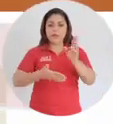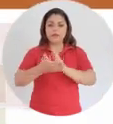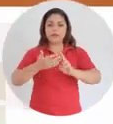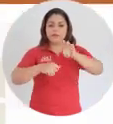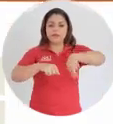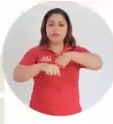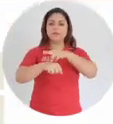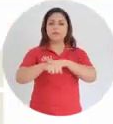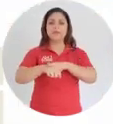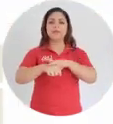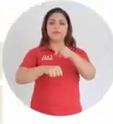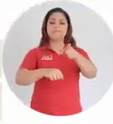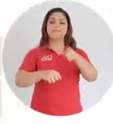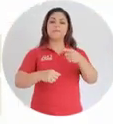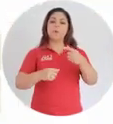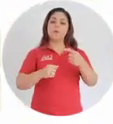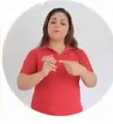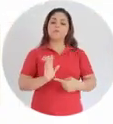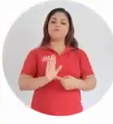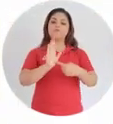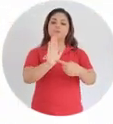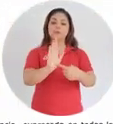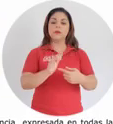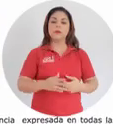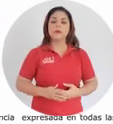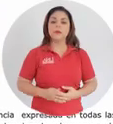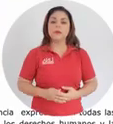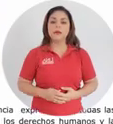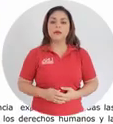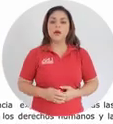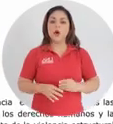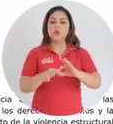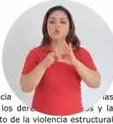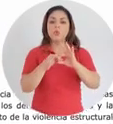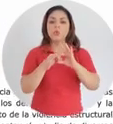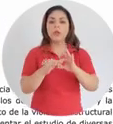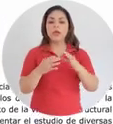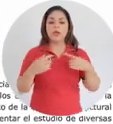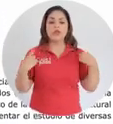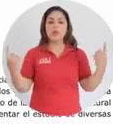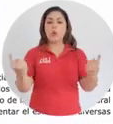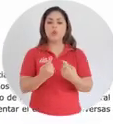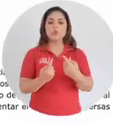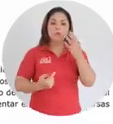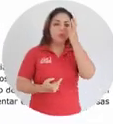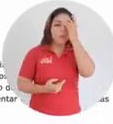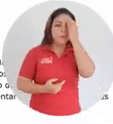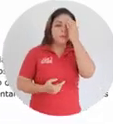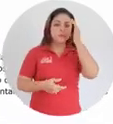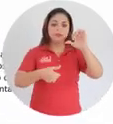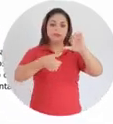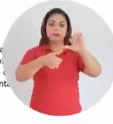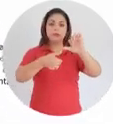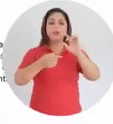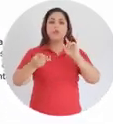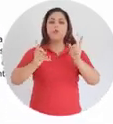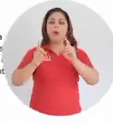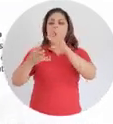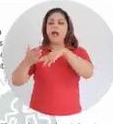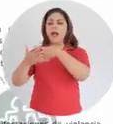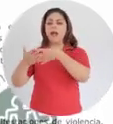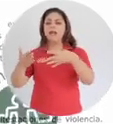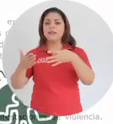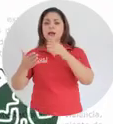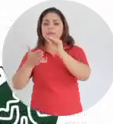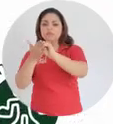en el que la Universidad Nacional va a ser la anfitriona, nos une la preocupación por Centroamérica y cuál es la agenda que vamos a construir